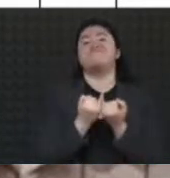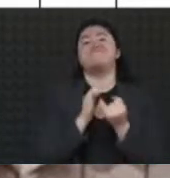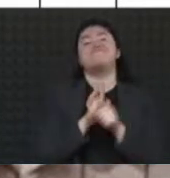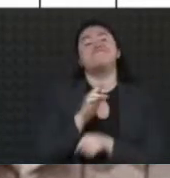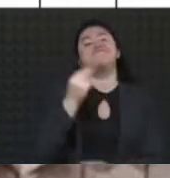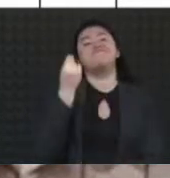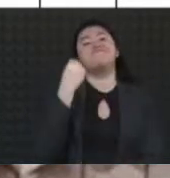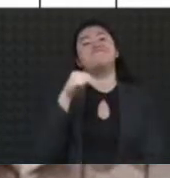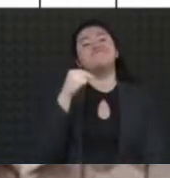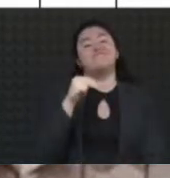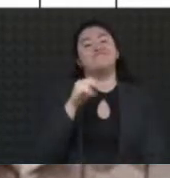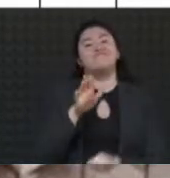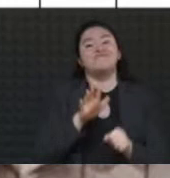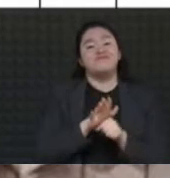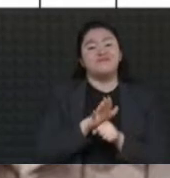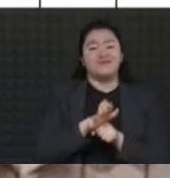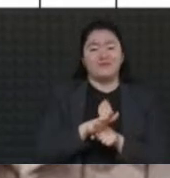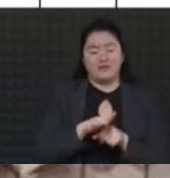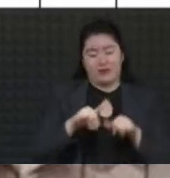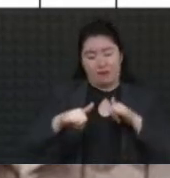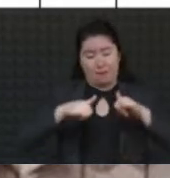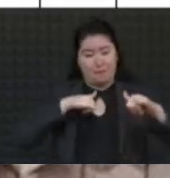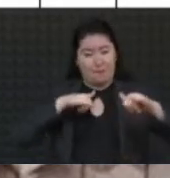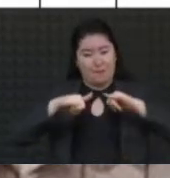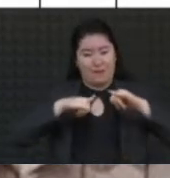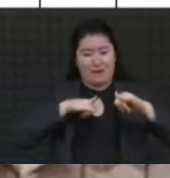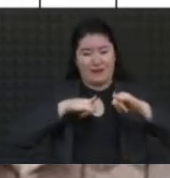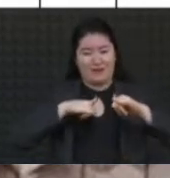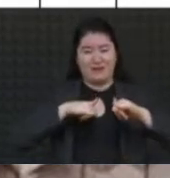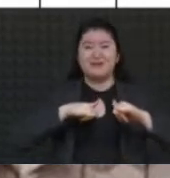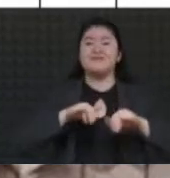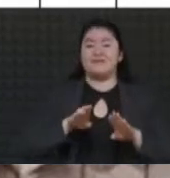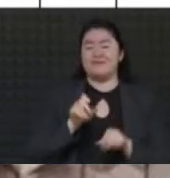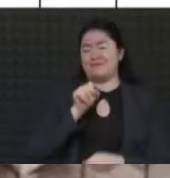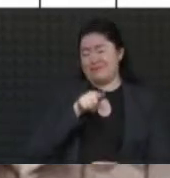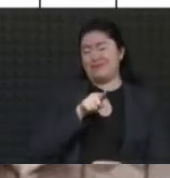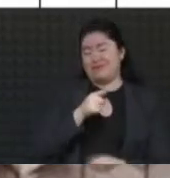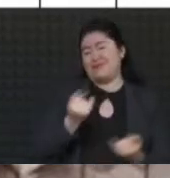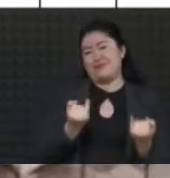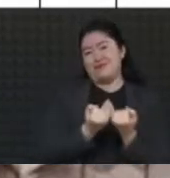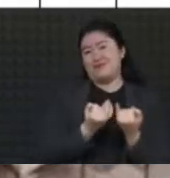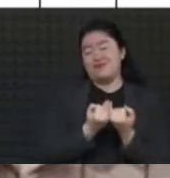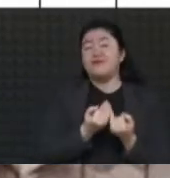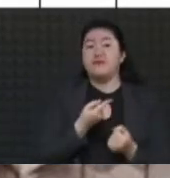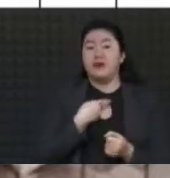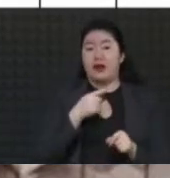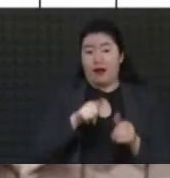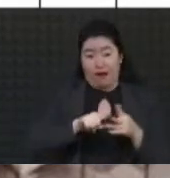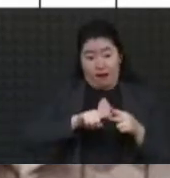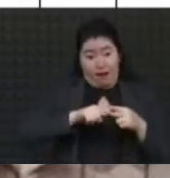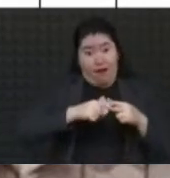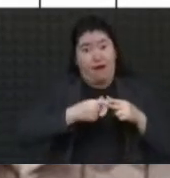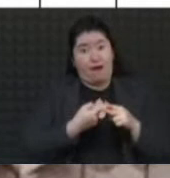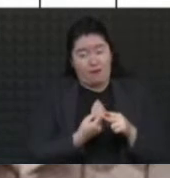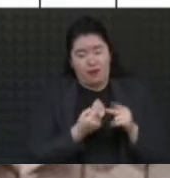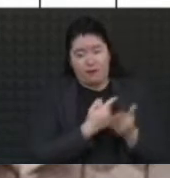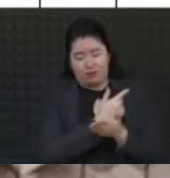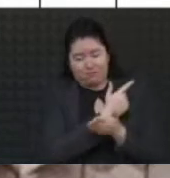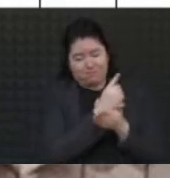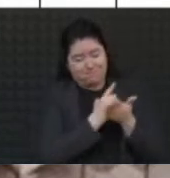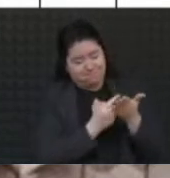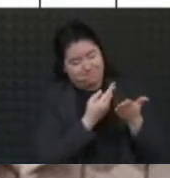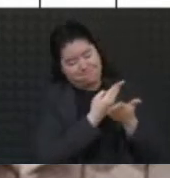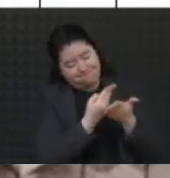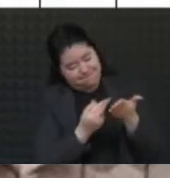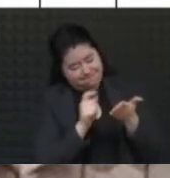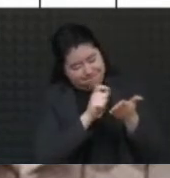llaman la generación cartográfica, que son los planos. Y con eso se inician ya los procesos de fabricación. Se hacen los planos de taller, se inician los